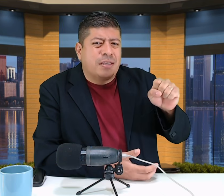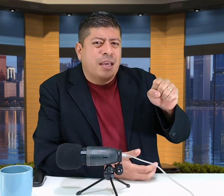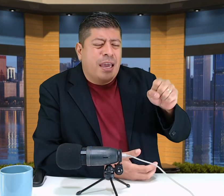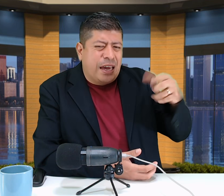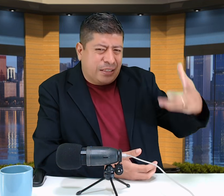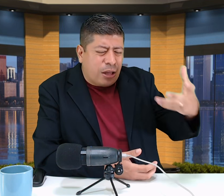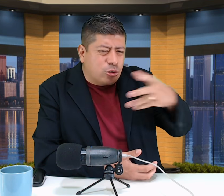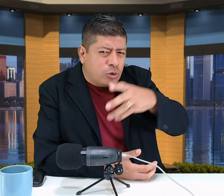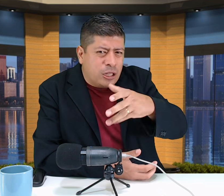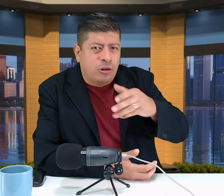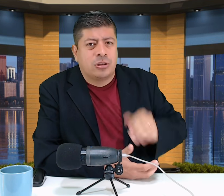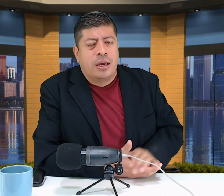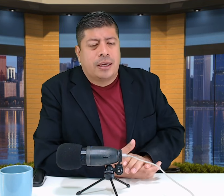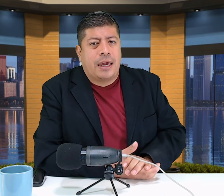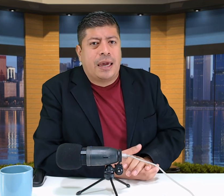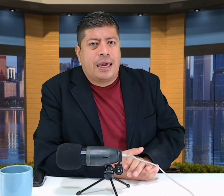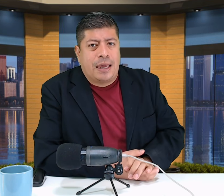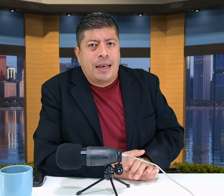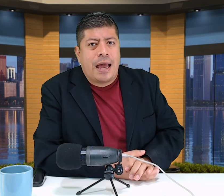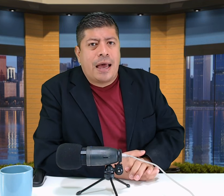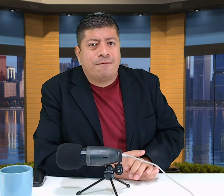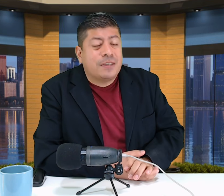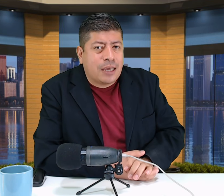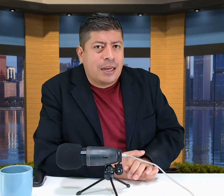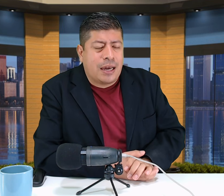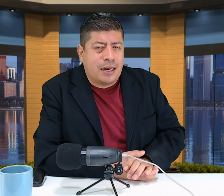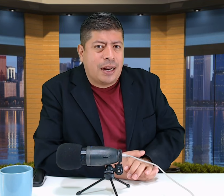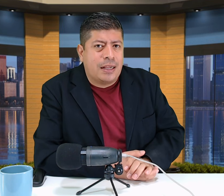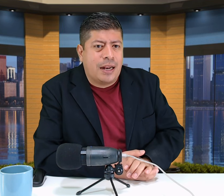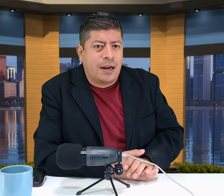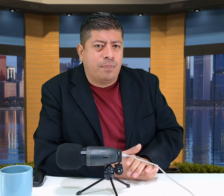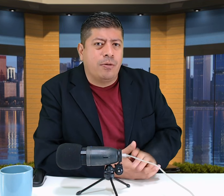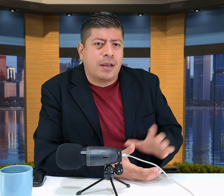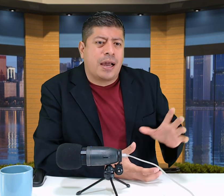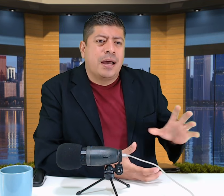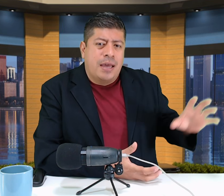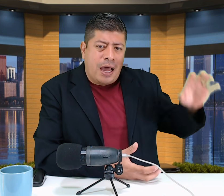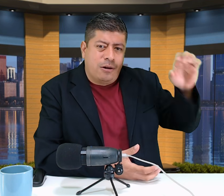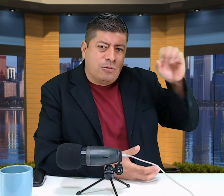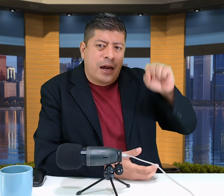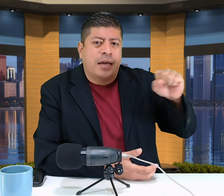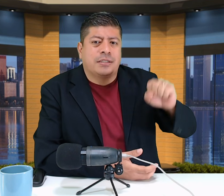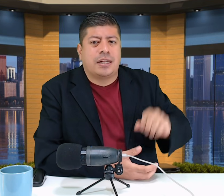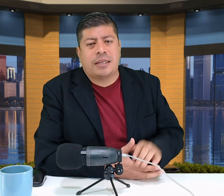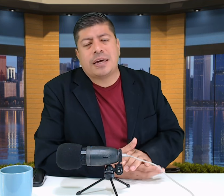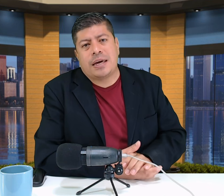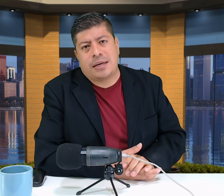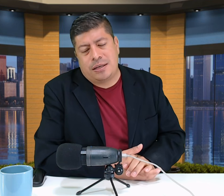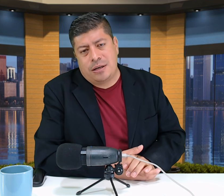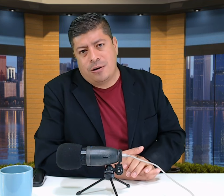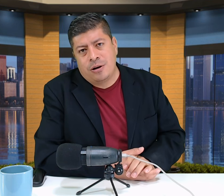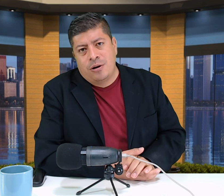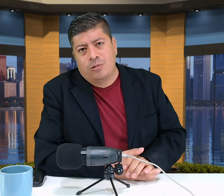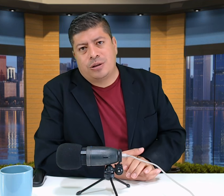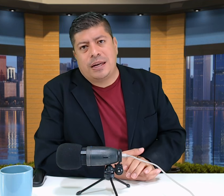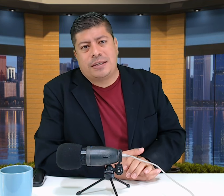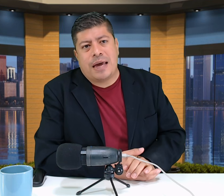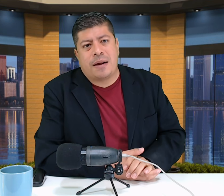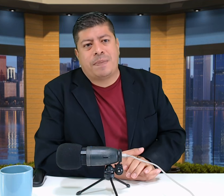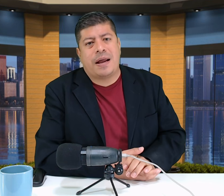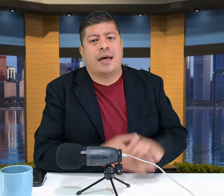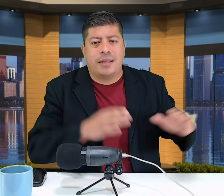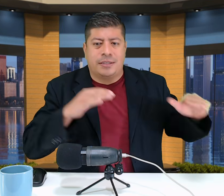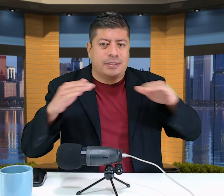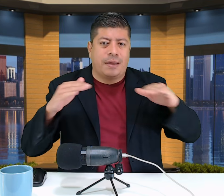mucho más Estados Unidos que la Fiscalía General de la República? ¿Alguna estrategia que quisieron